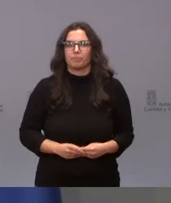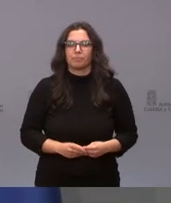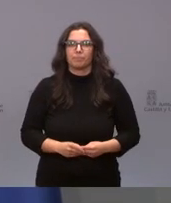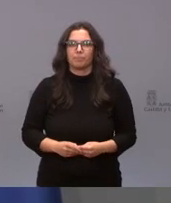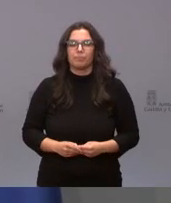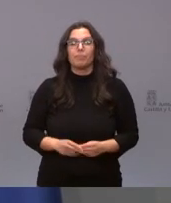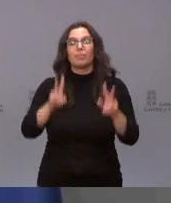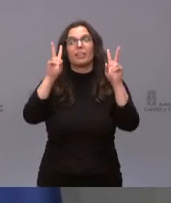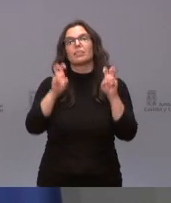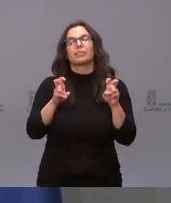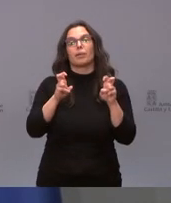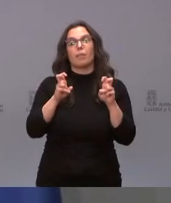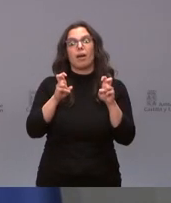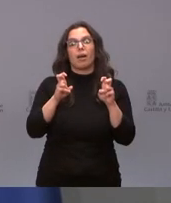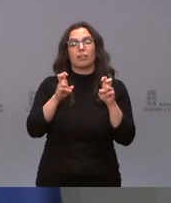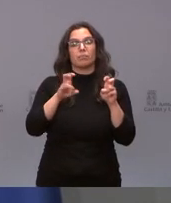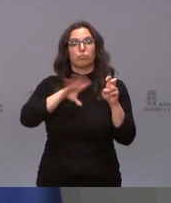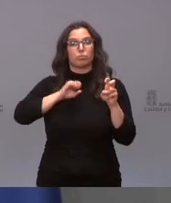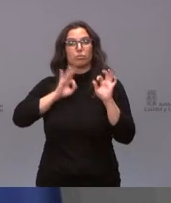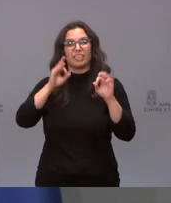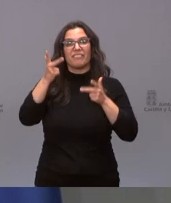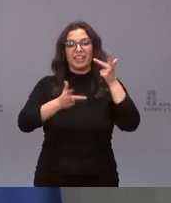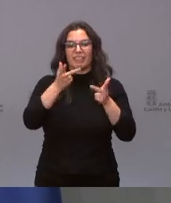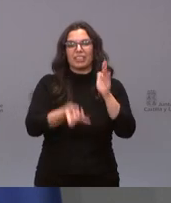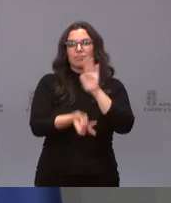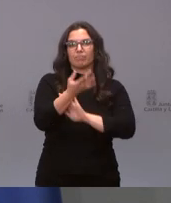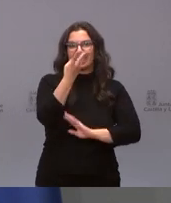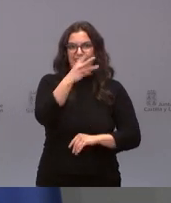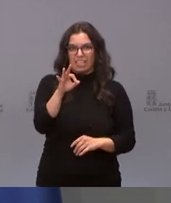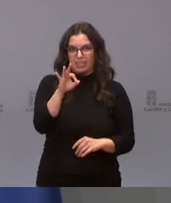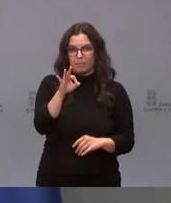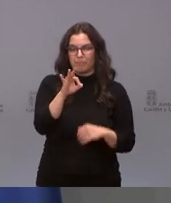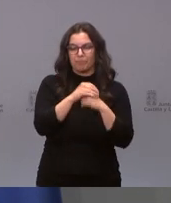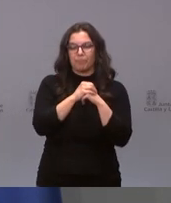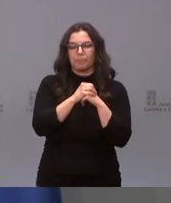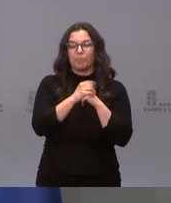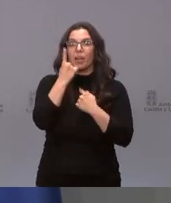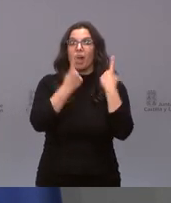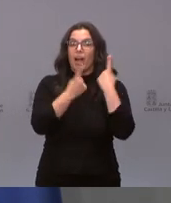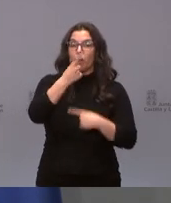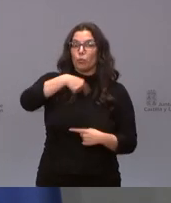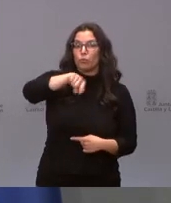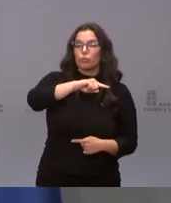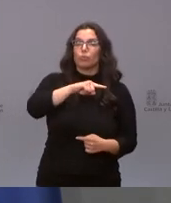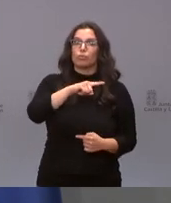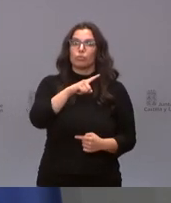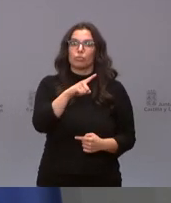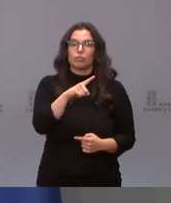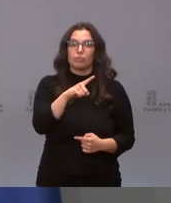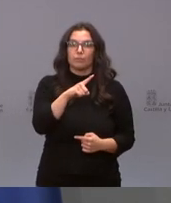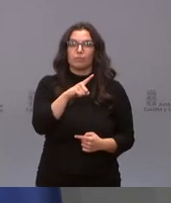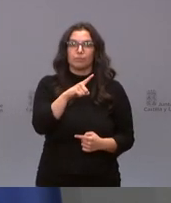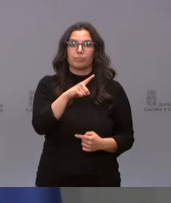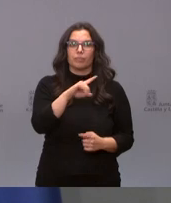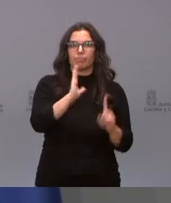en relación a los casos de benavente ha habido 30 casos y algunos de ellos sí que están